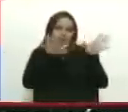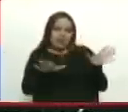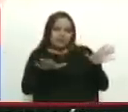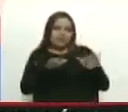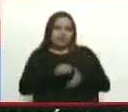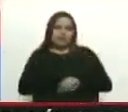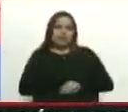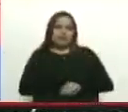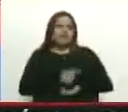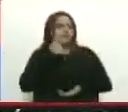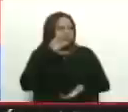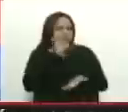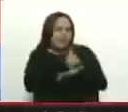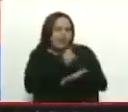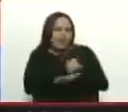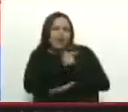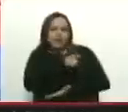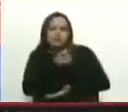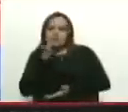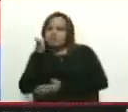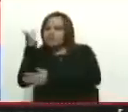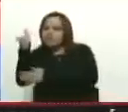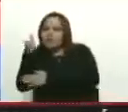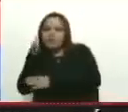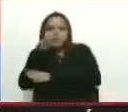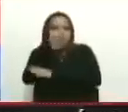que ellos van por los pueblos.